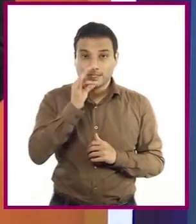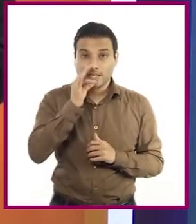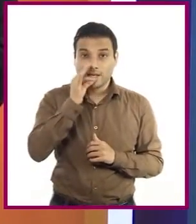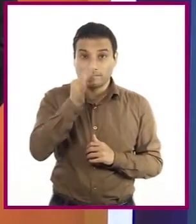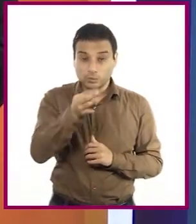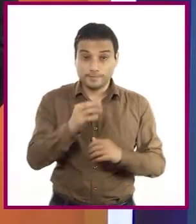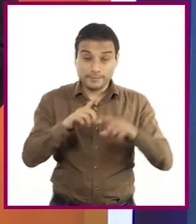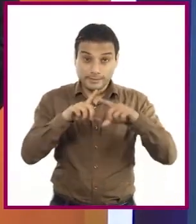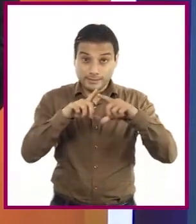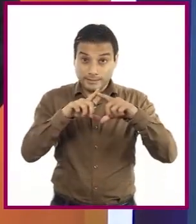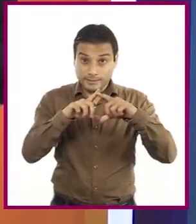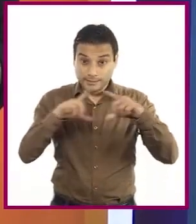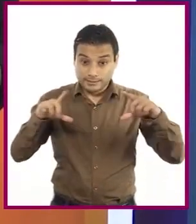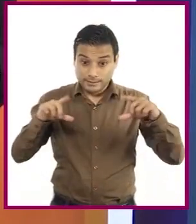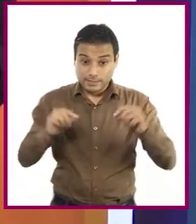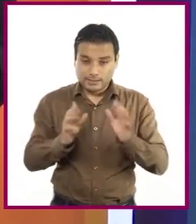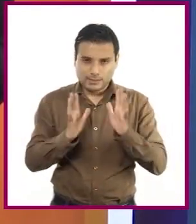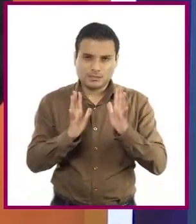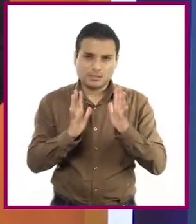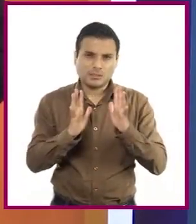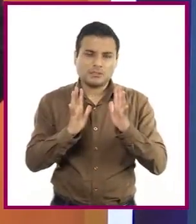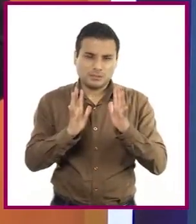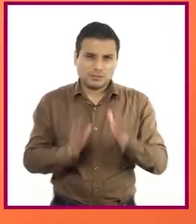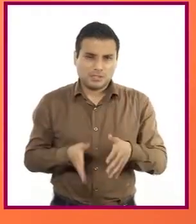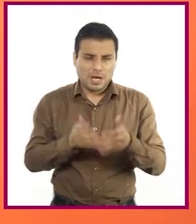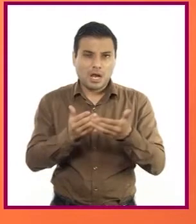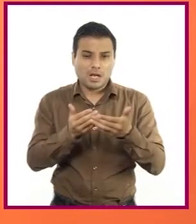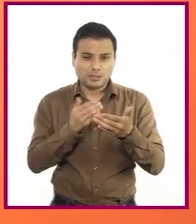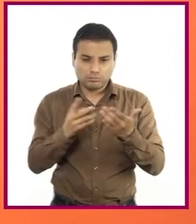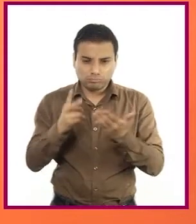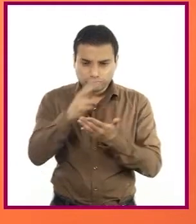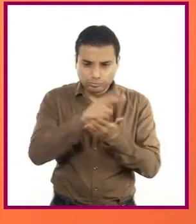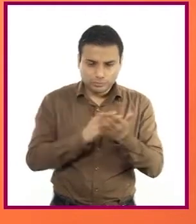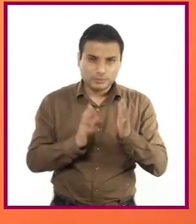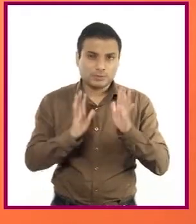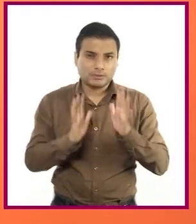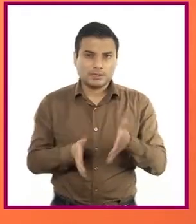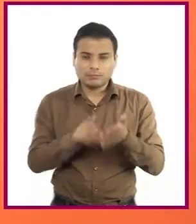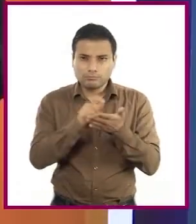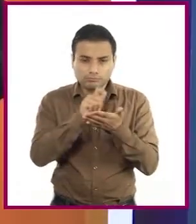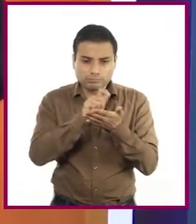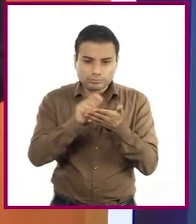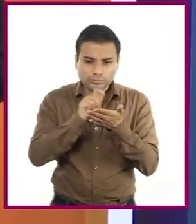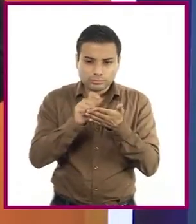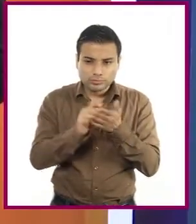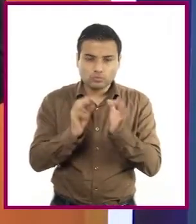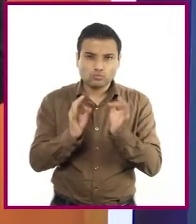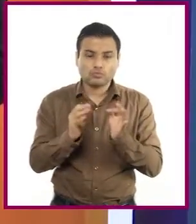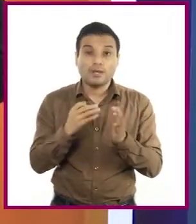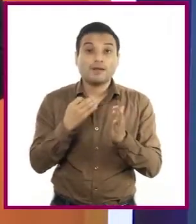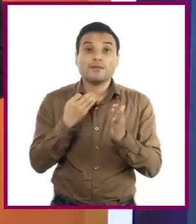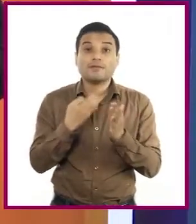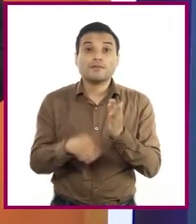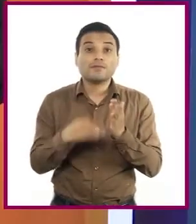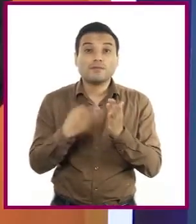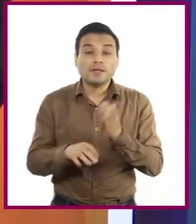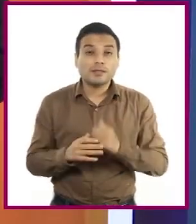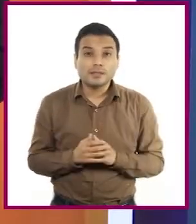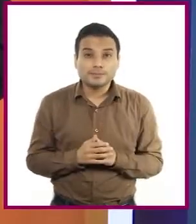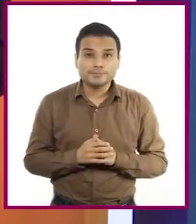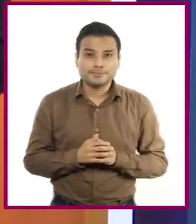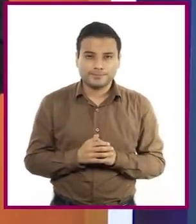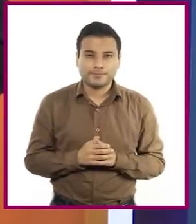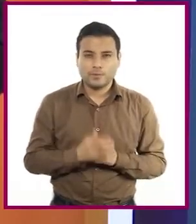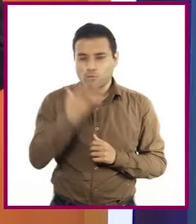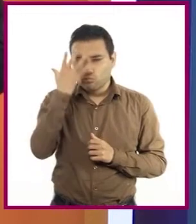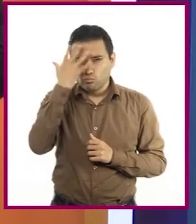tarjetas ya estaban cortadas a la misma medida y con las impresiones del texto interior. Solo hacía falta el calado en la parte